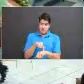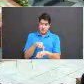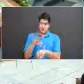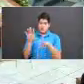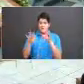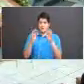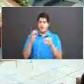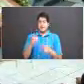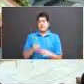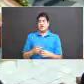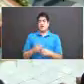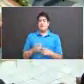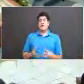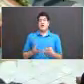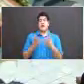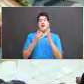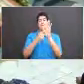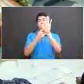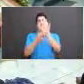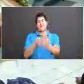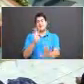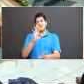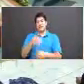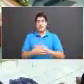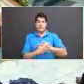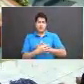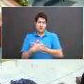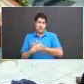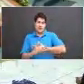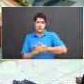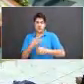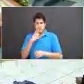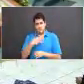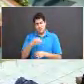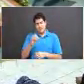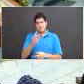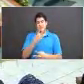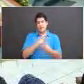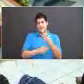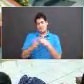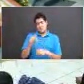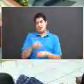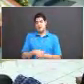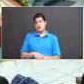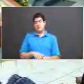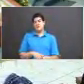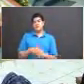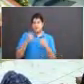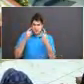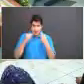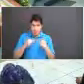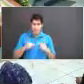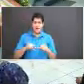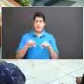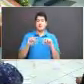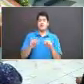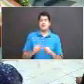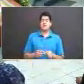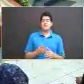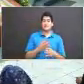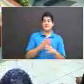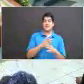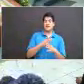a presentar a sus retoños, pues venga. Mientras que mis hermanos llevan del pan y del